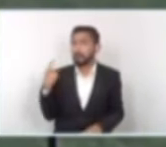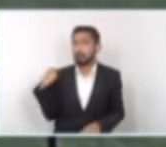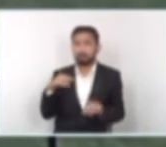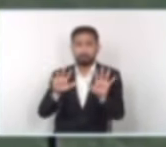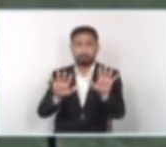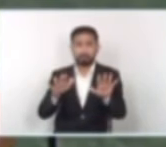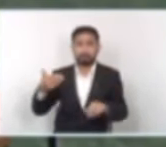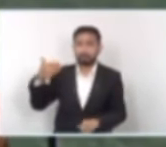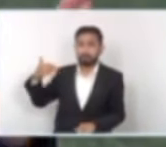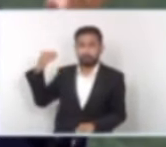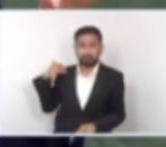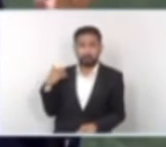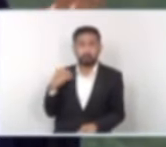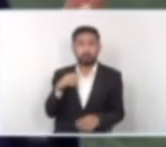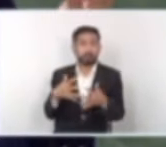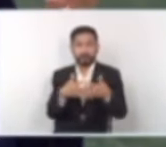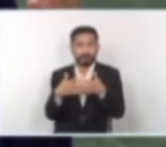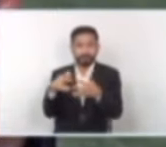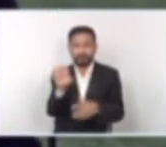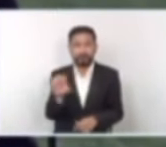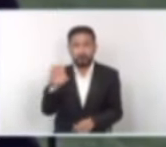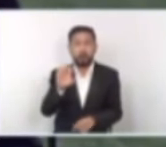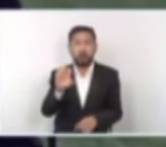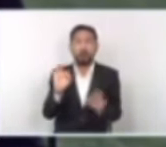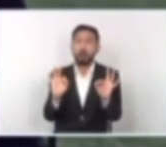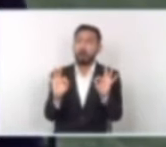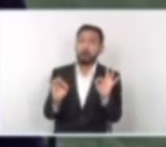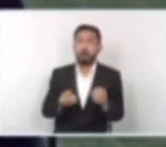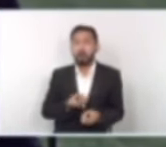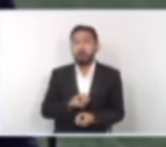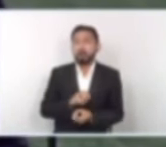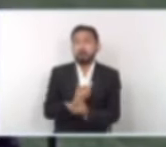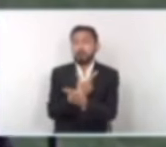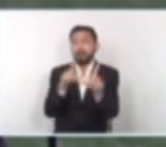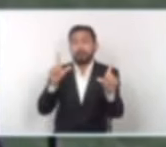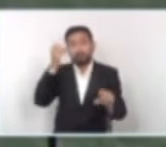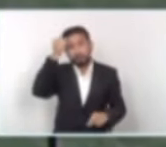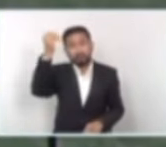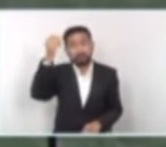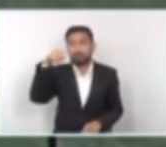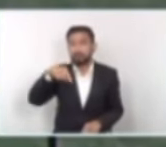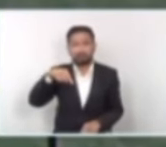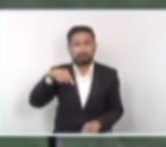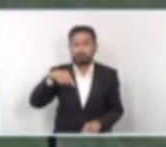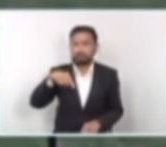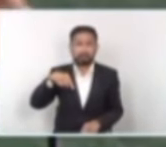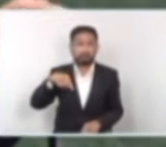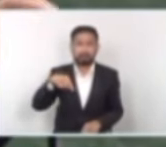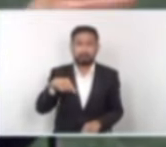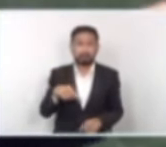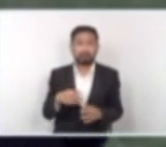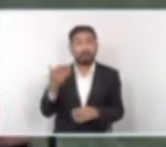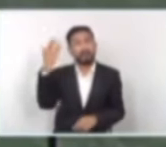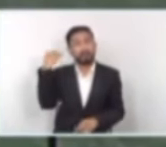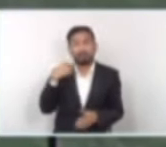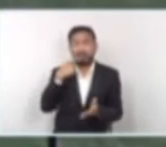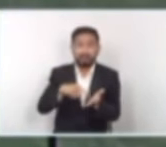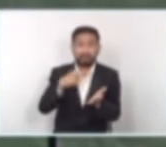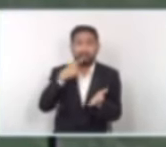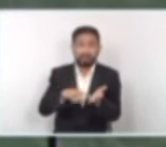década, Occidente era el bastión de la libertad de expresión y ahora es sermoneado por quienes solían